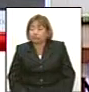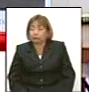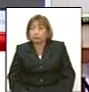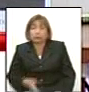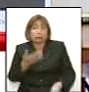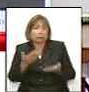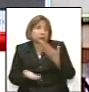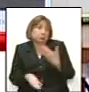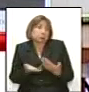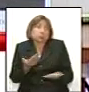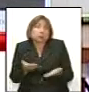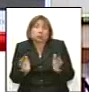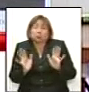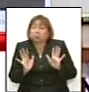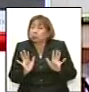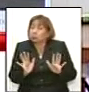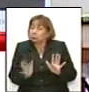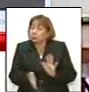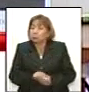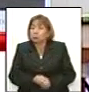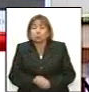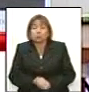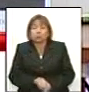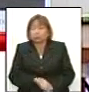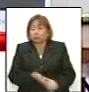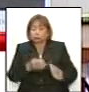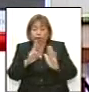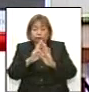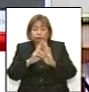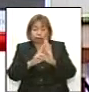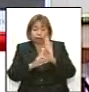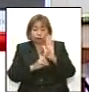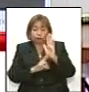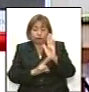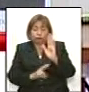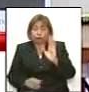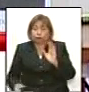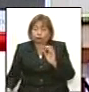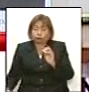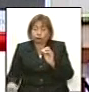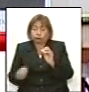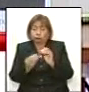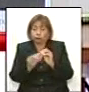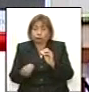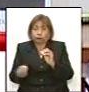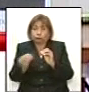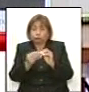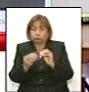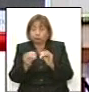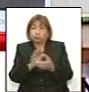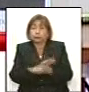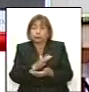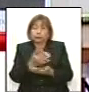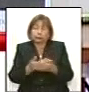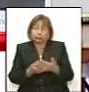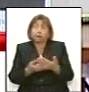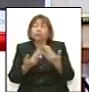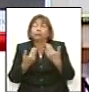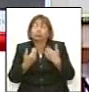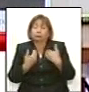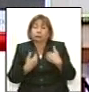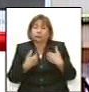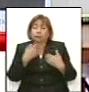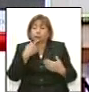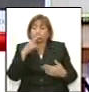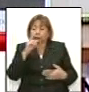Seguramente en estas relaciones que realmente adjuntan, también hay varias relaciones que Eitins que